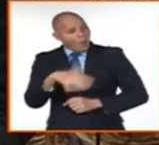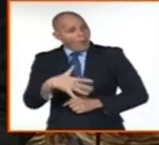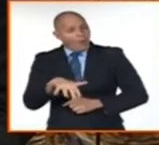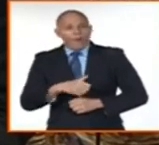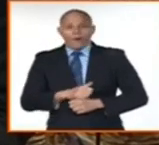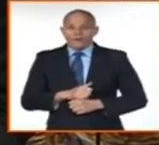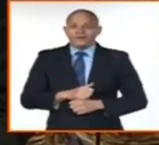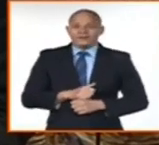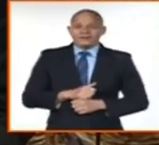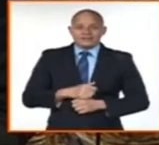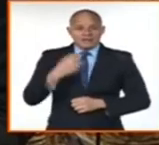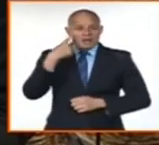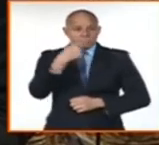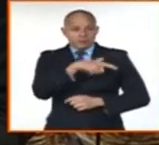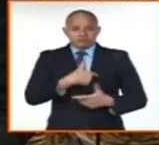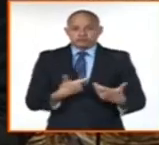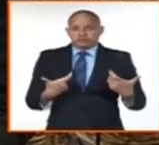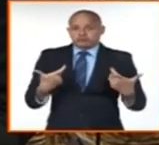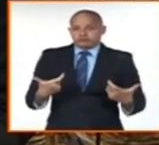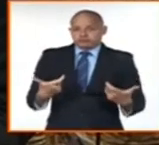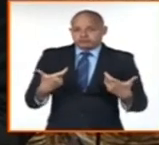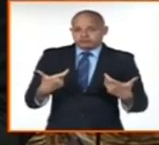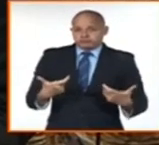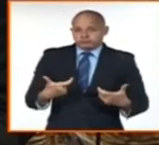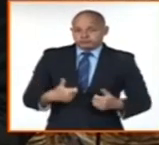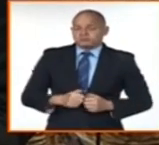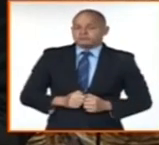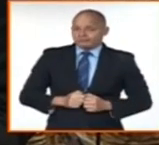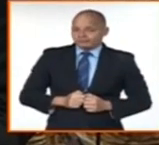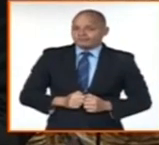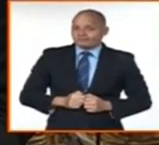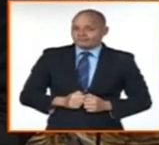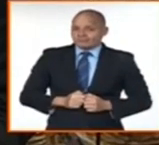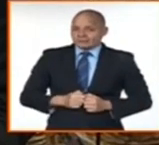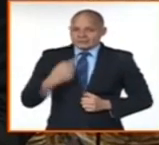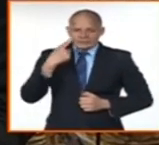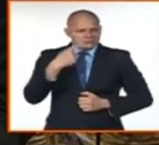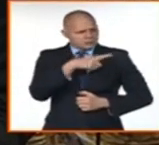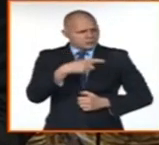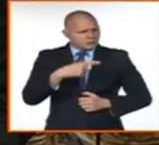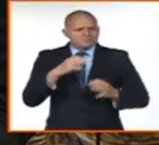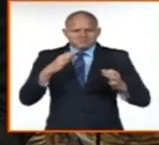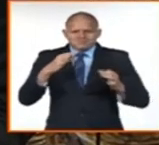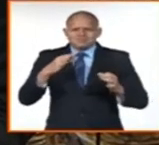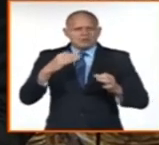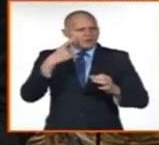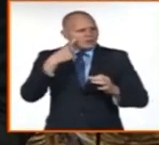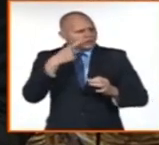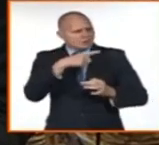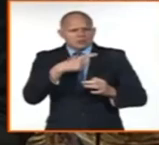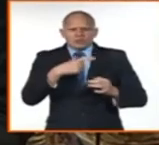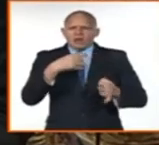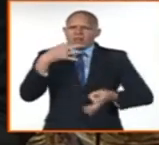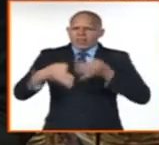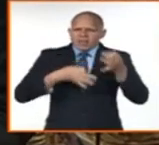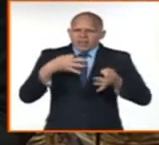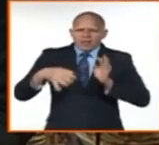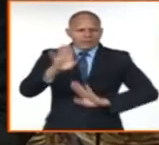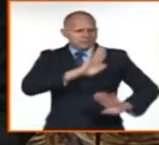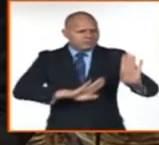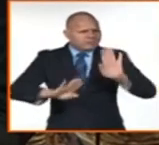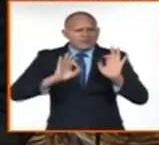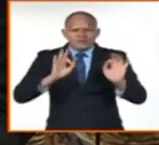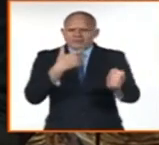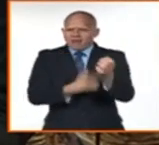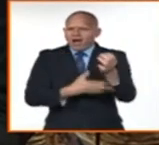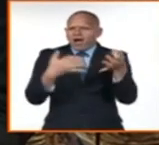manera valiente, la manera fuerte, objetiva, con que defienden la verdad.